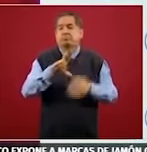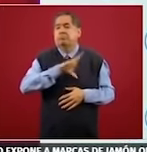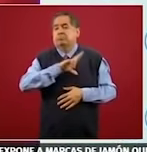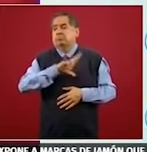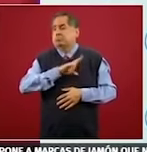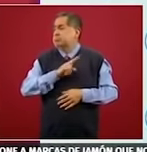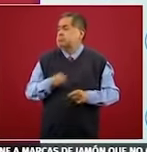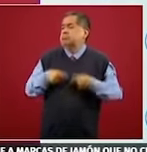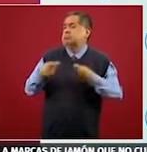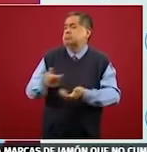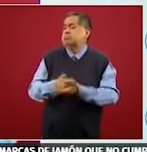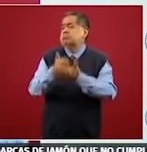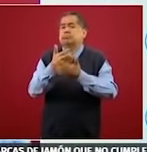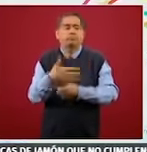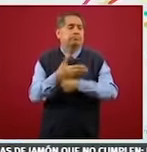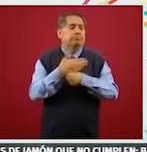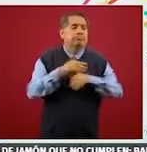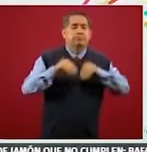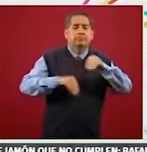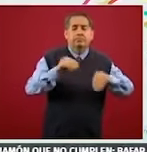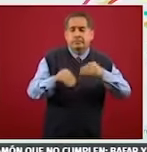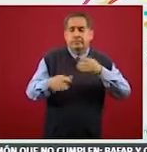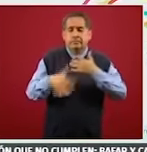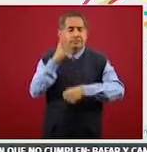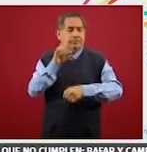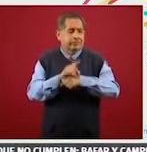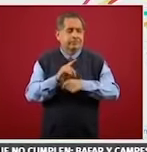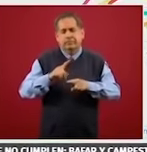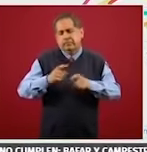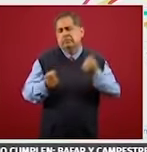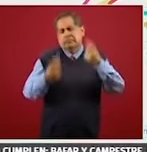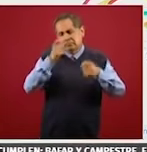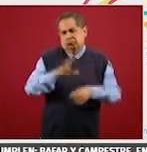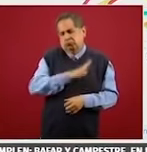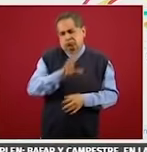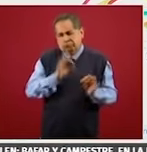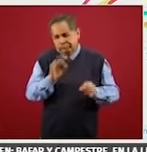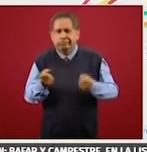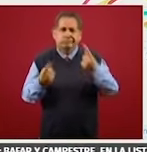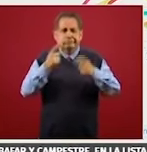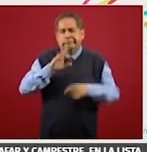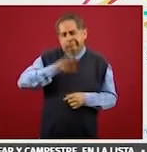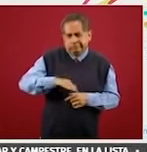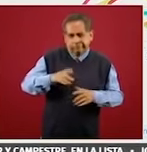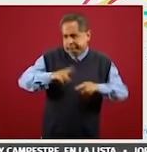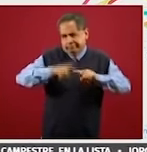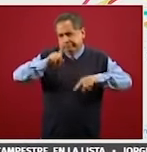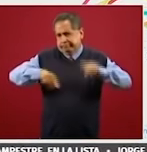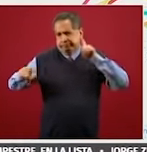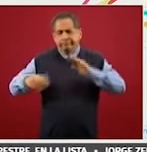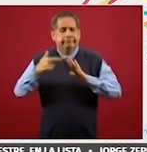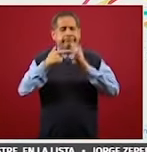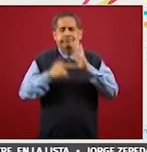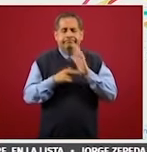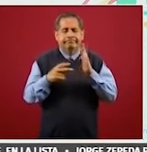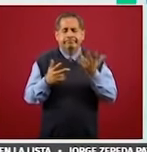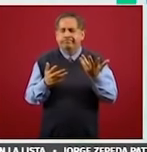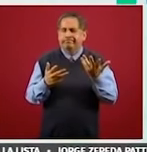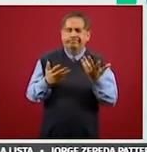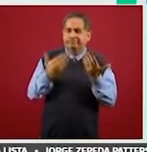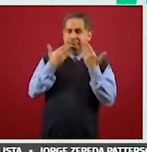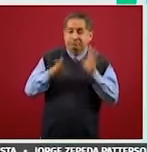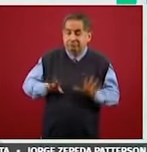a lo largo de los últimos 15 años con calidades diversas y, en general, esquemas de regulación subóptimos.